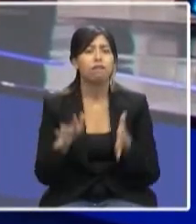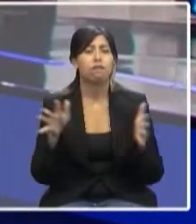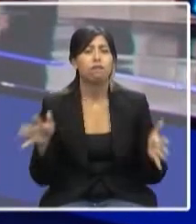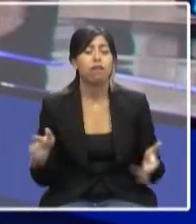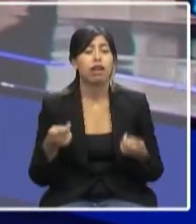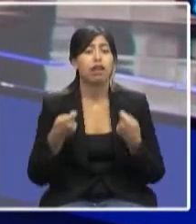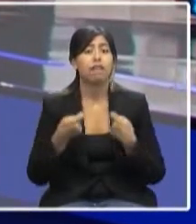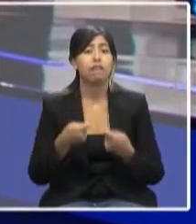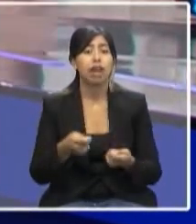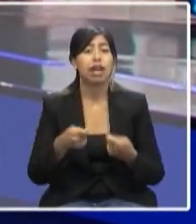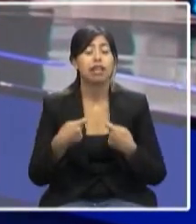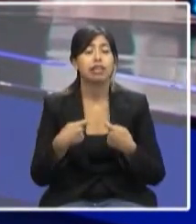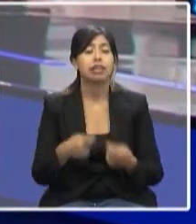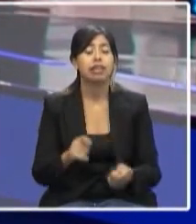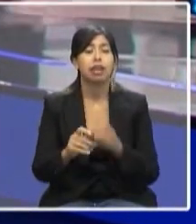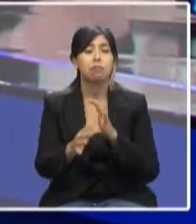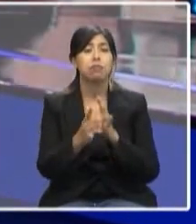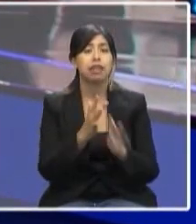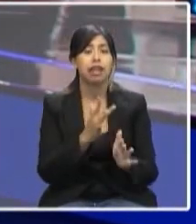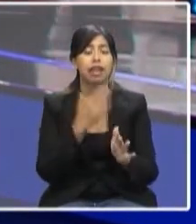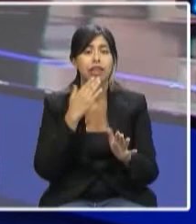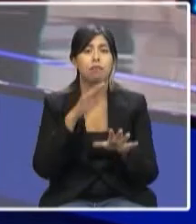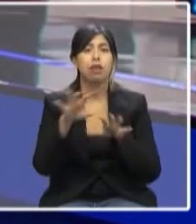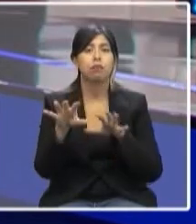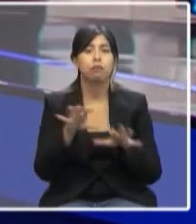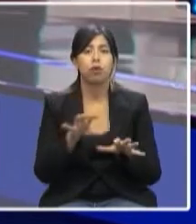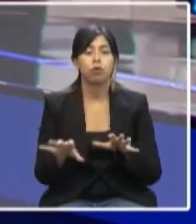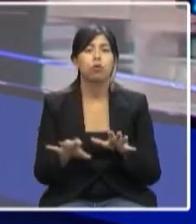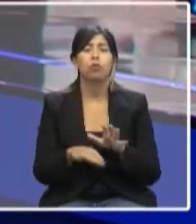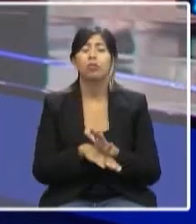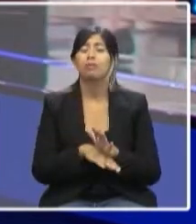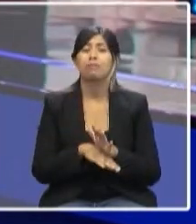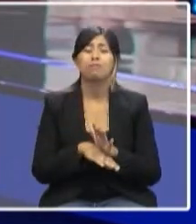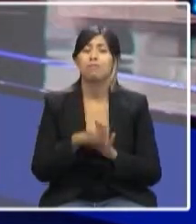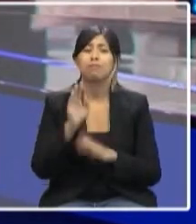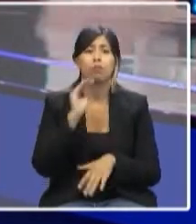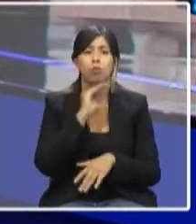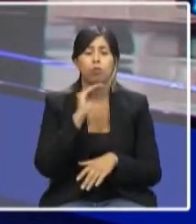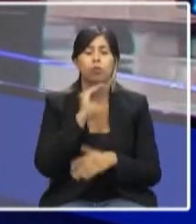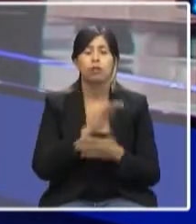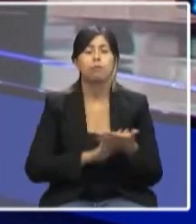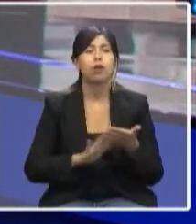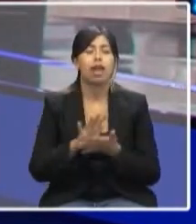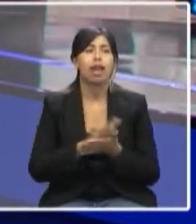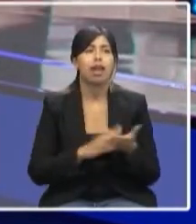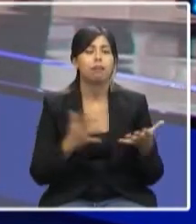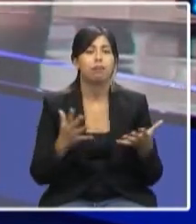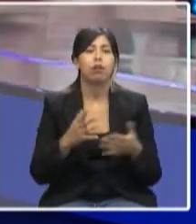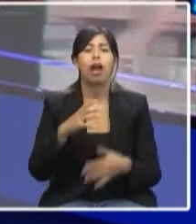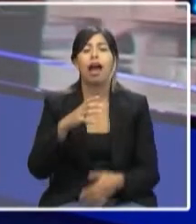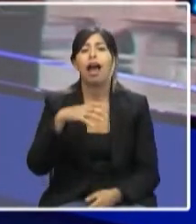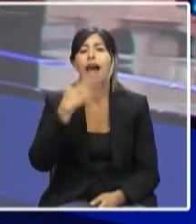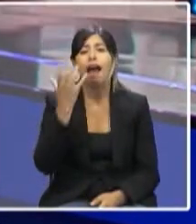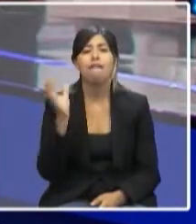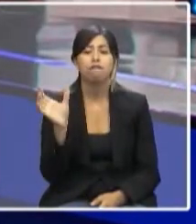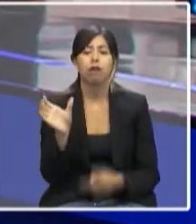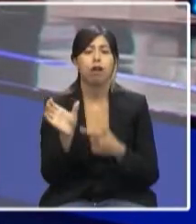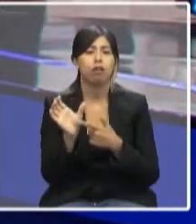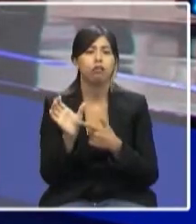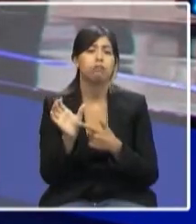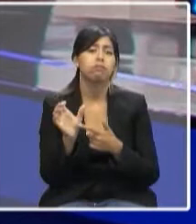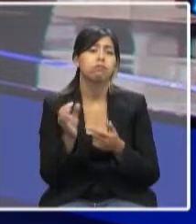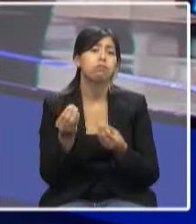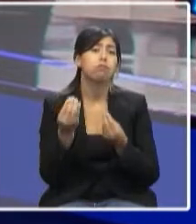invertir en mercados y en productos sobresaturados. Por ejemplo, los iPhones, qué